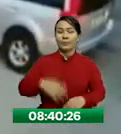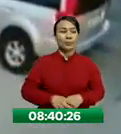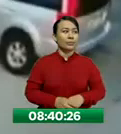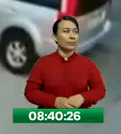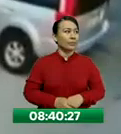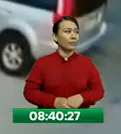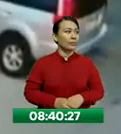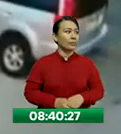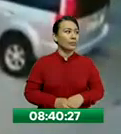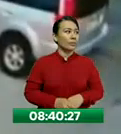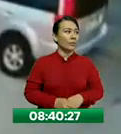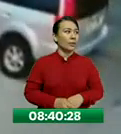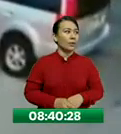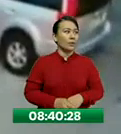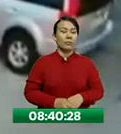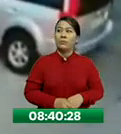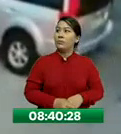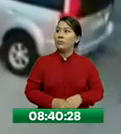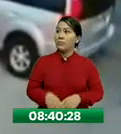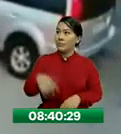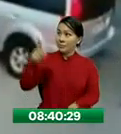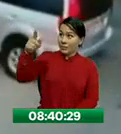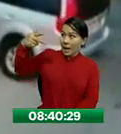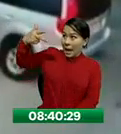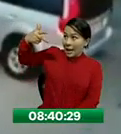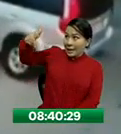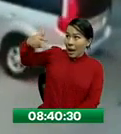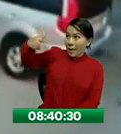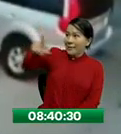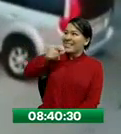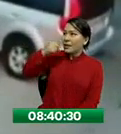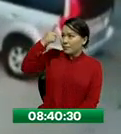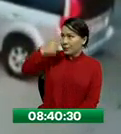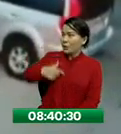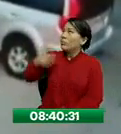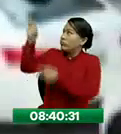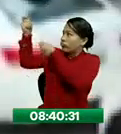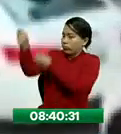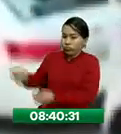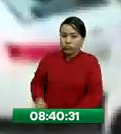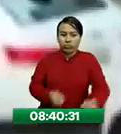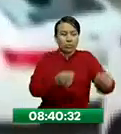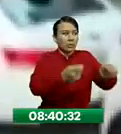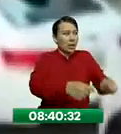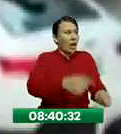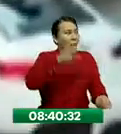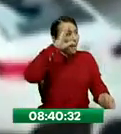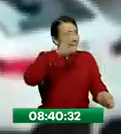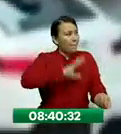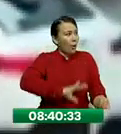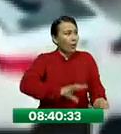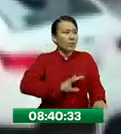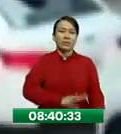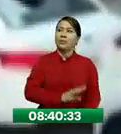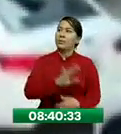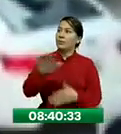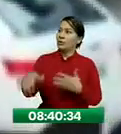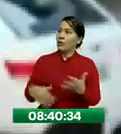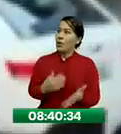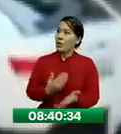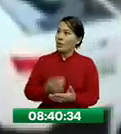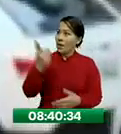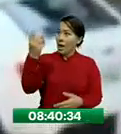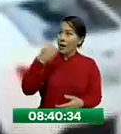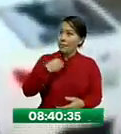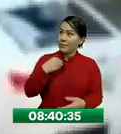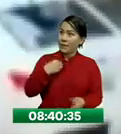Los perjudicados revisaron las cámaras de seguridad del sector. Allí corroboraron que un sujeto desconocido y al parecer que no es de